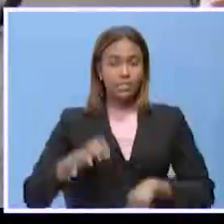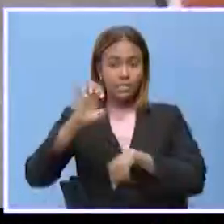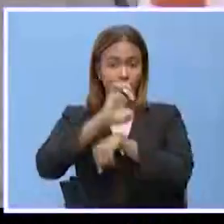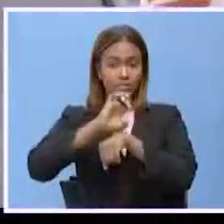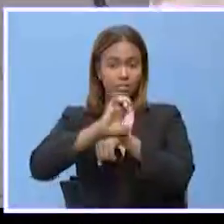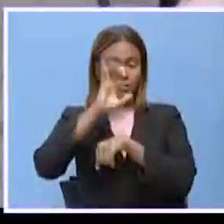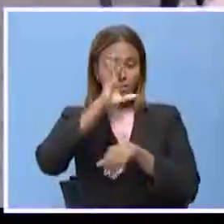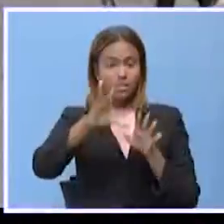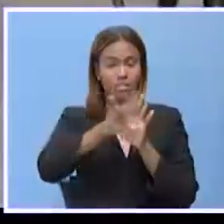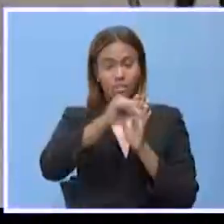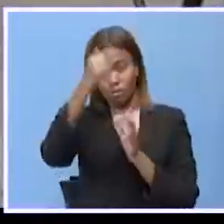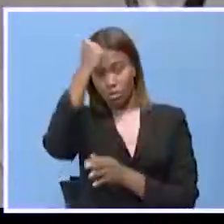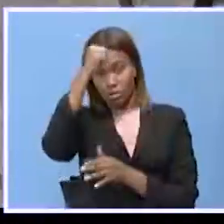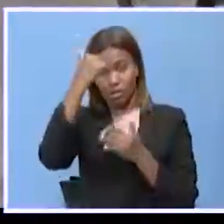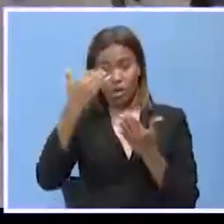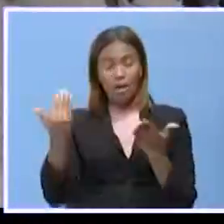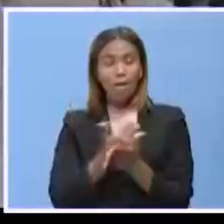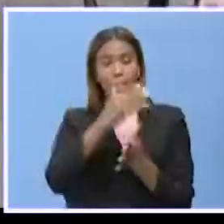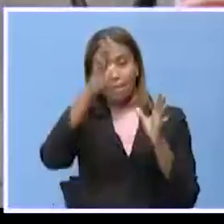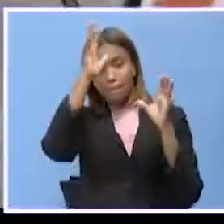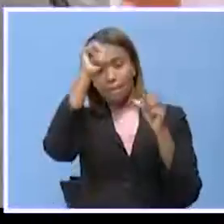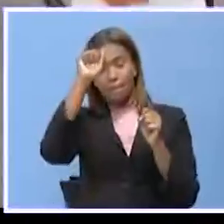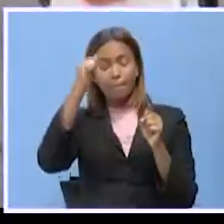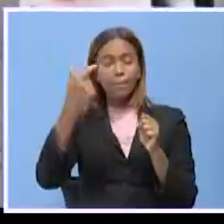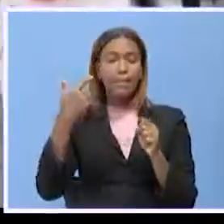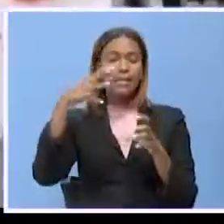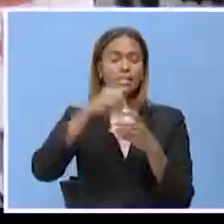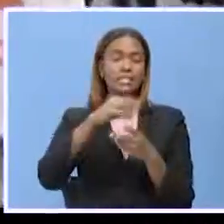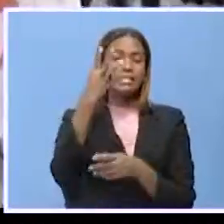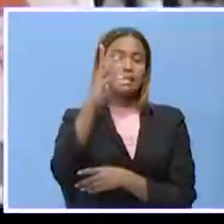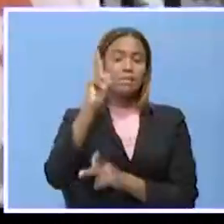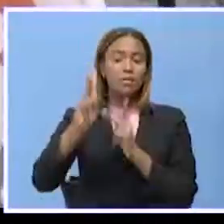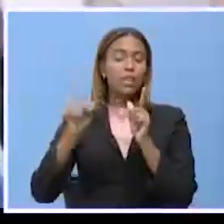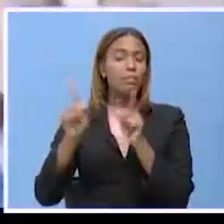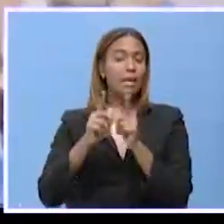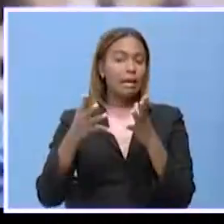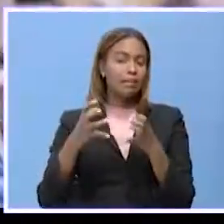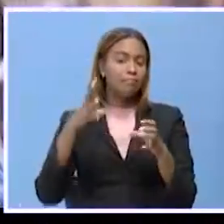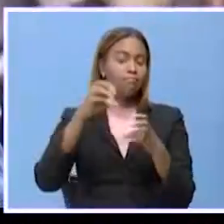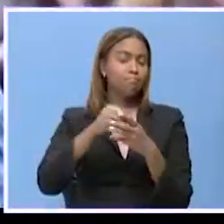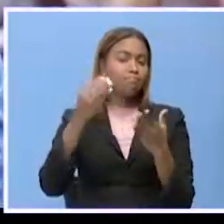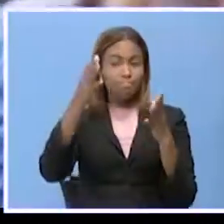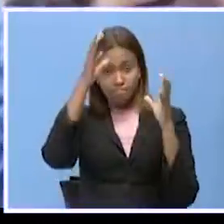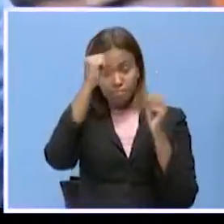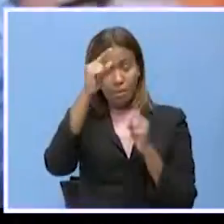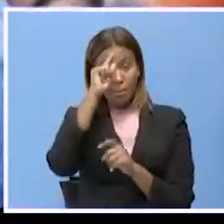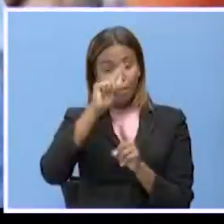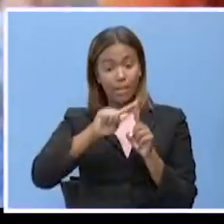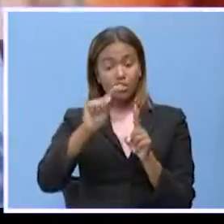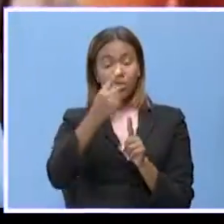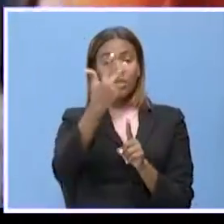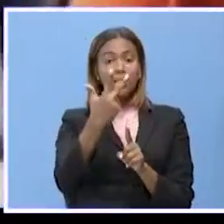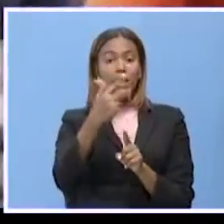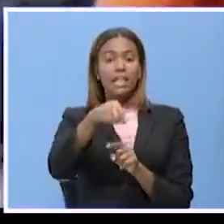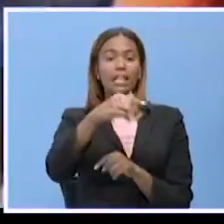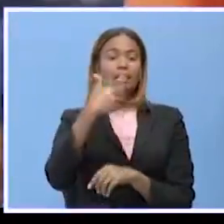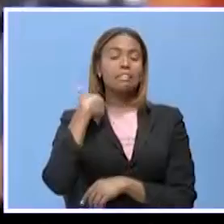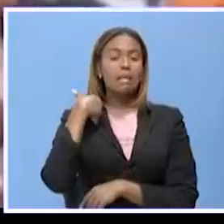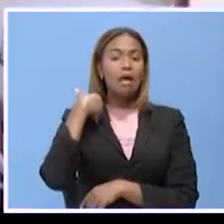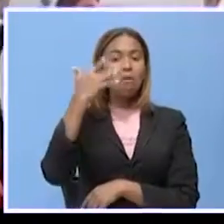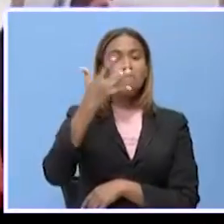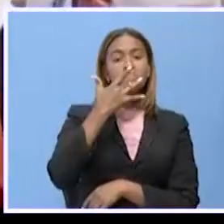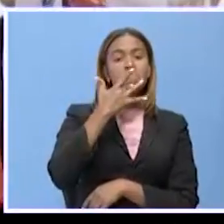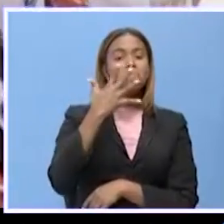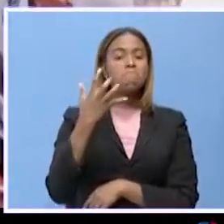Ecuador elegirá este domingo su nuevo presidente entre 16 candidatos, aunque solo 3 de ellos llegan con opciones